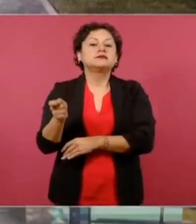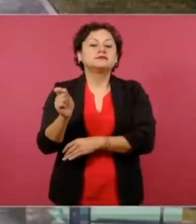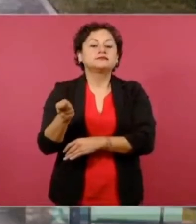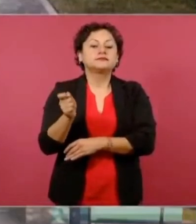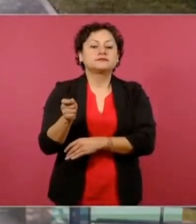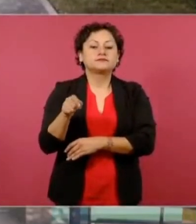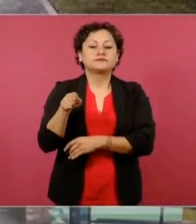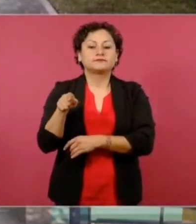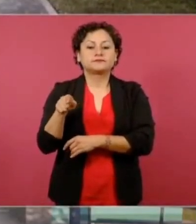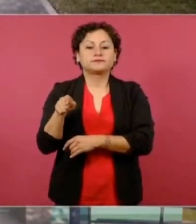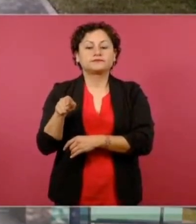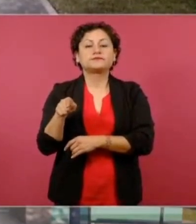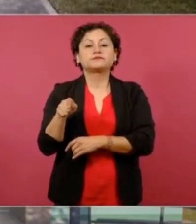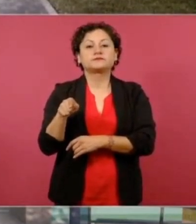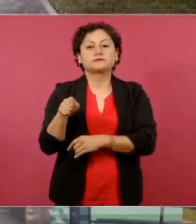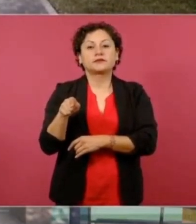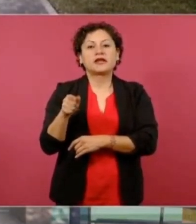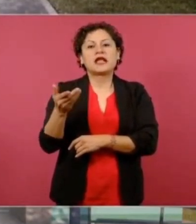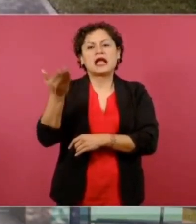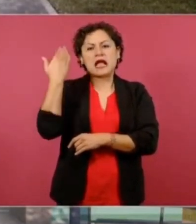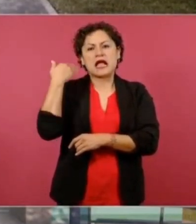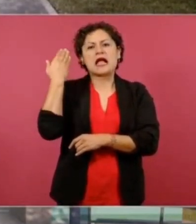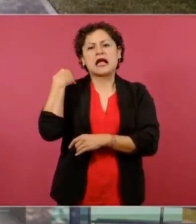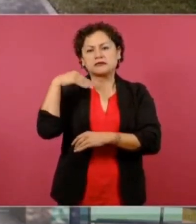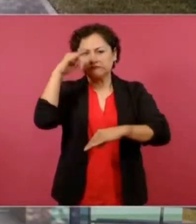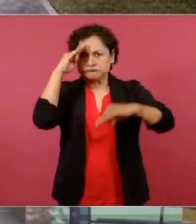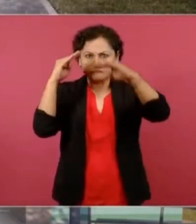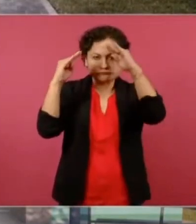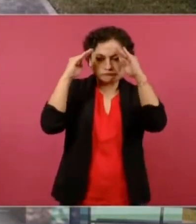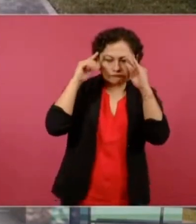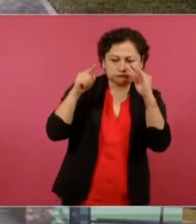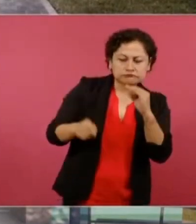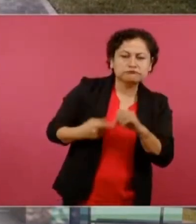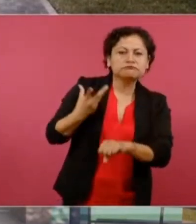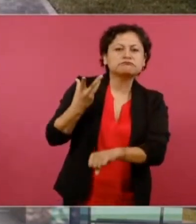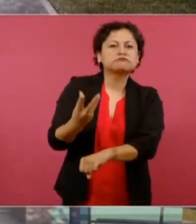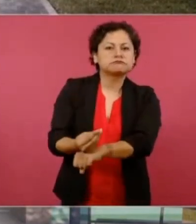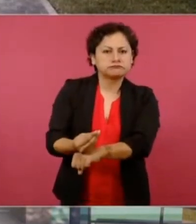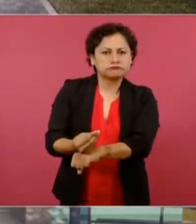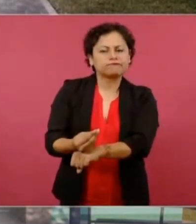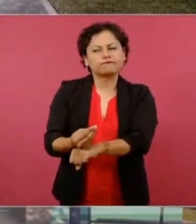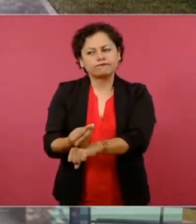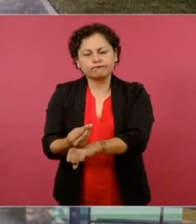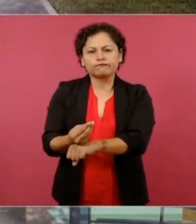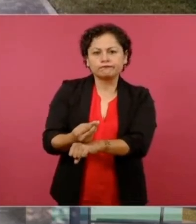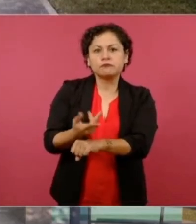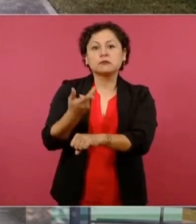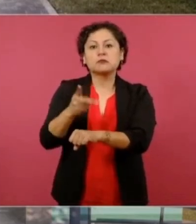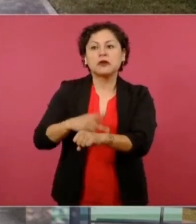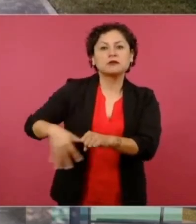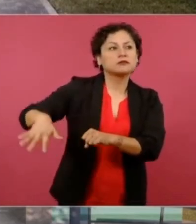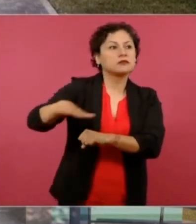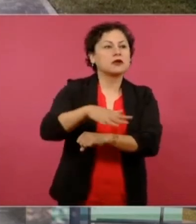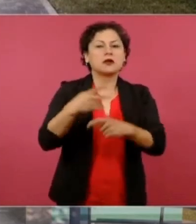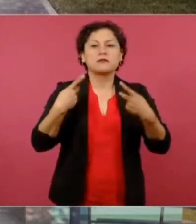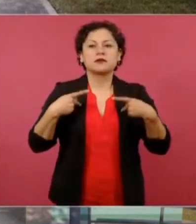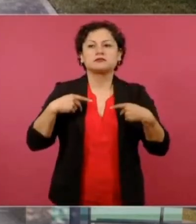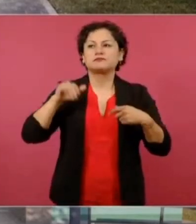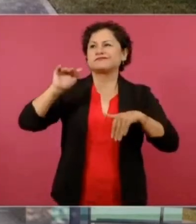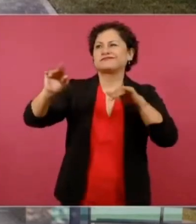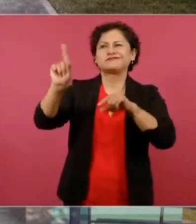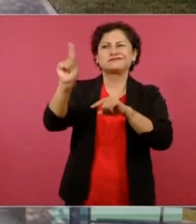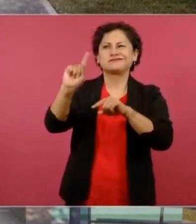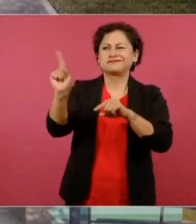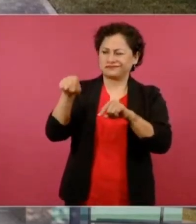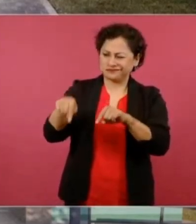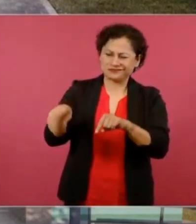se había planteado obras para su fortalecimiento, pero la población se buscó un acuerdo para que se demoliera y se construyera de